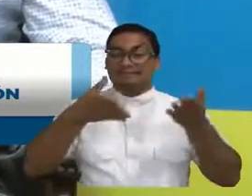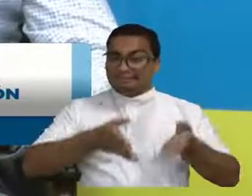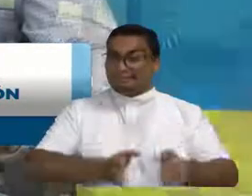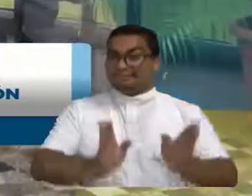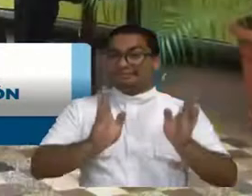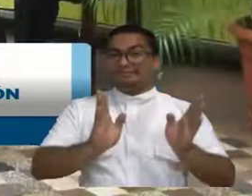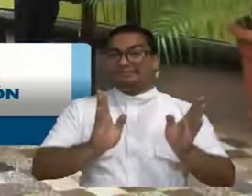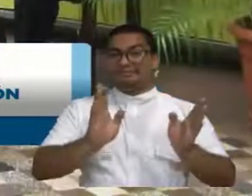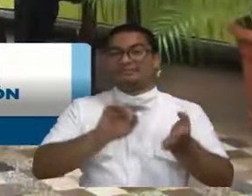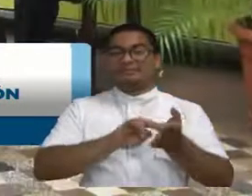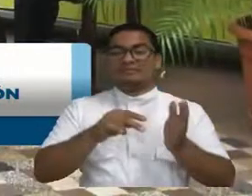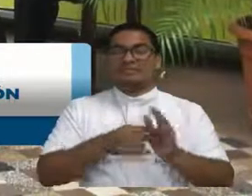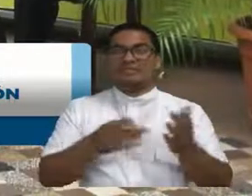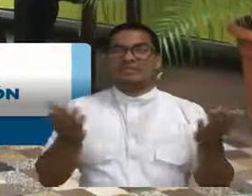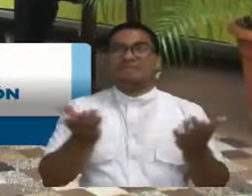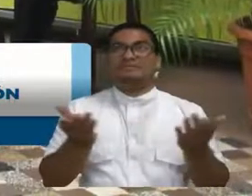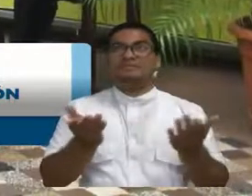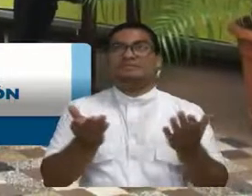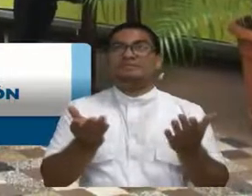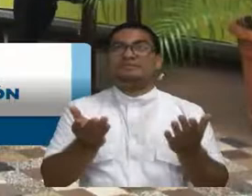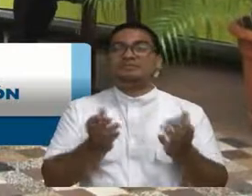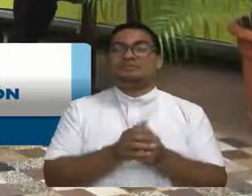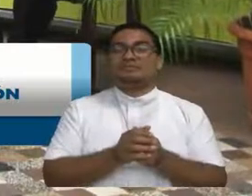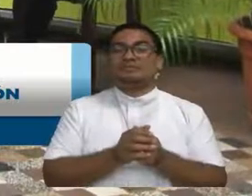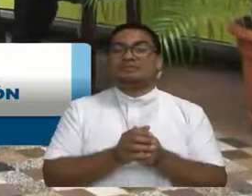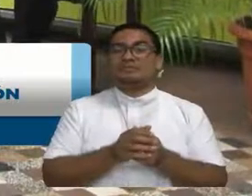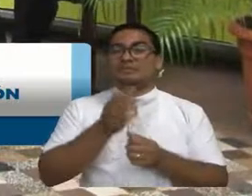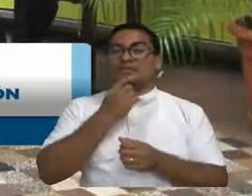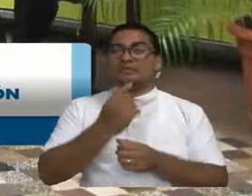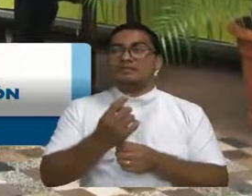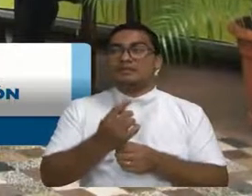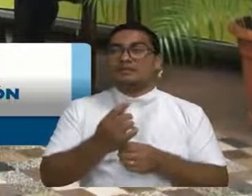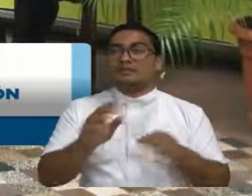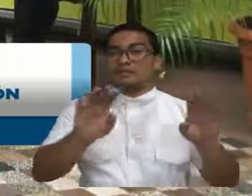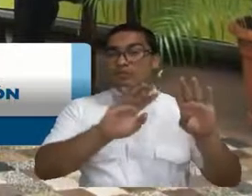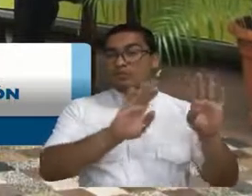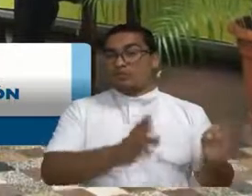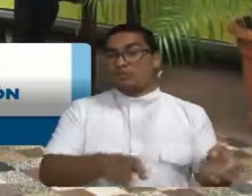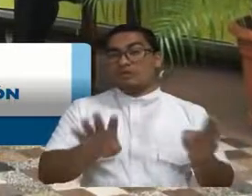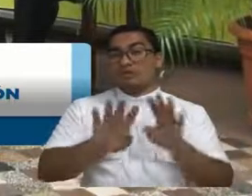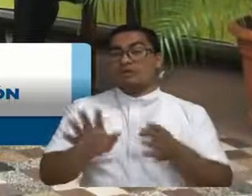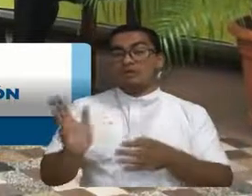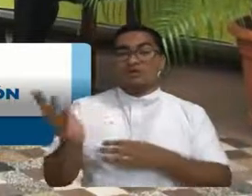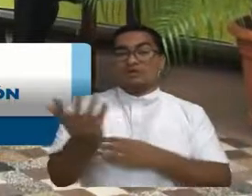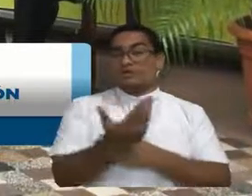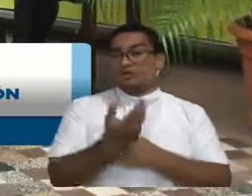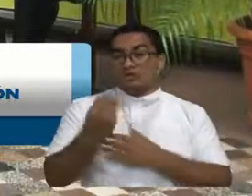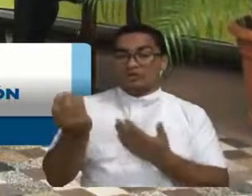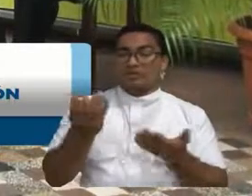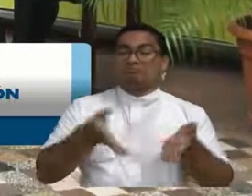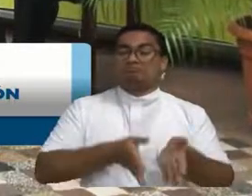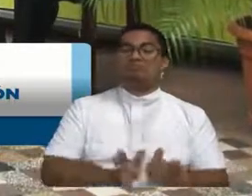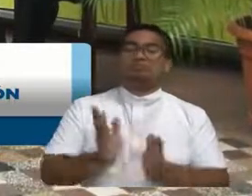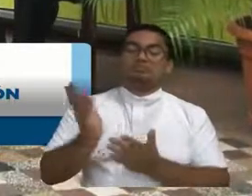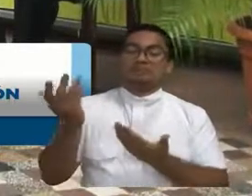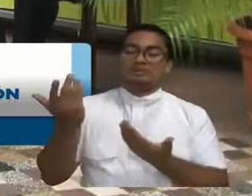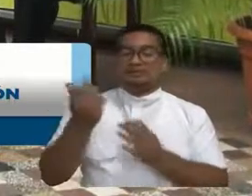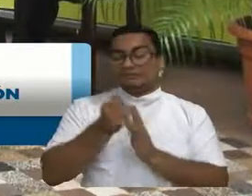suicidas, es una complicación. Lógicamente que no todas las mujeres que presentan la depresión posparto van a tener esta